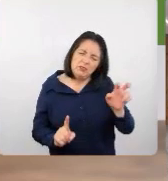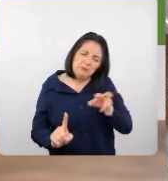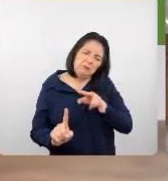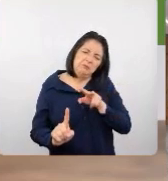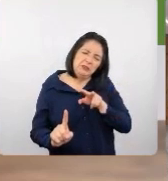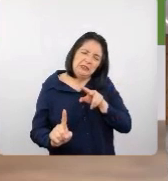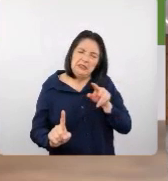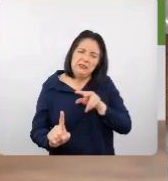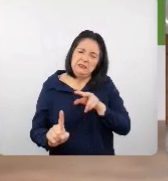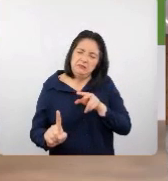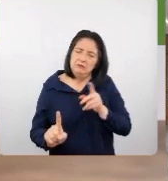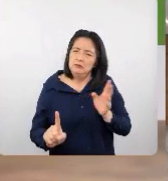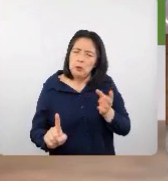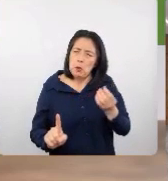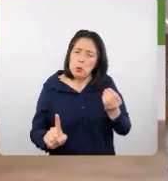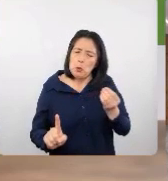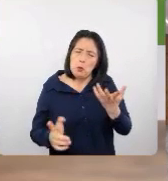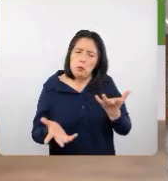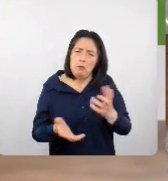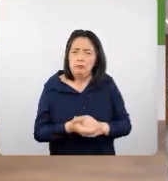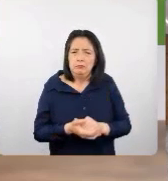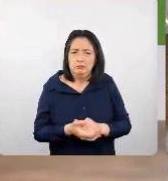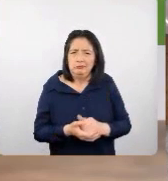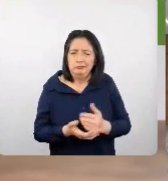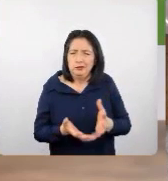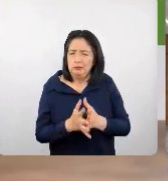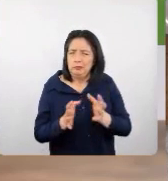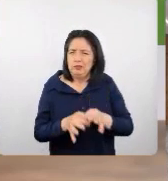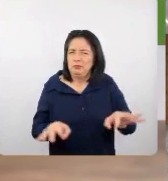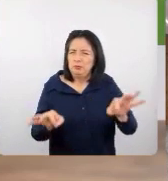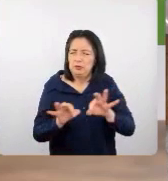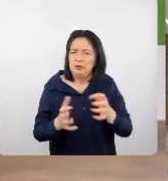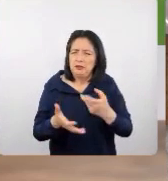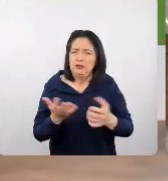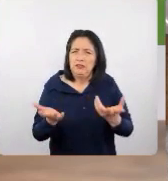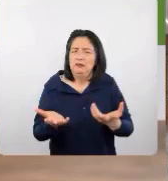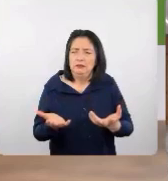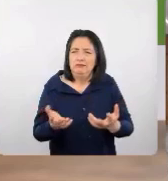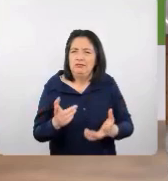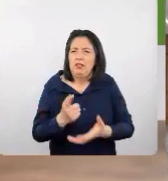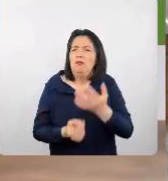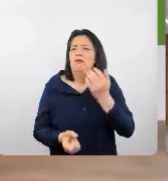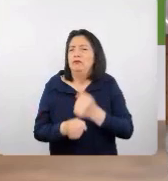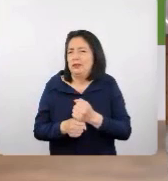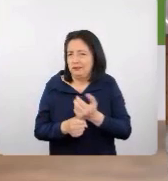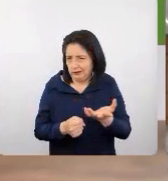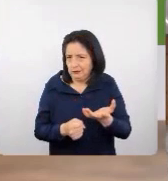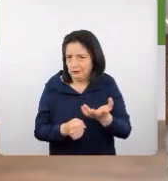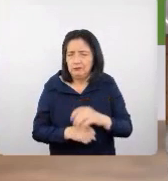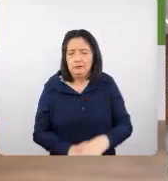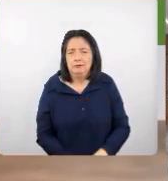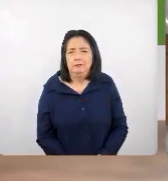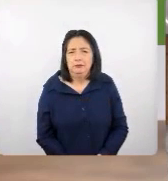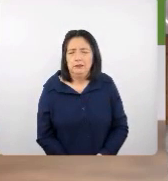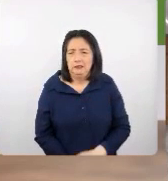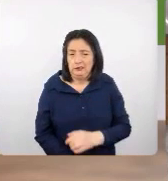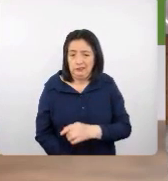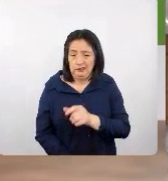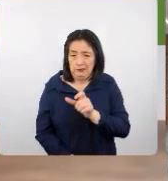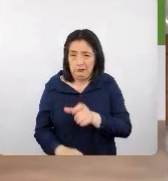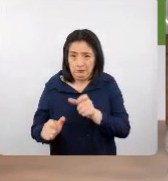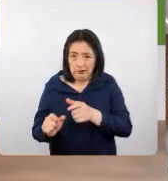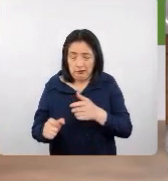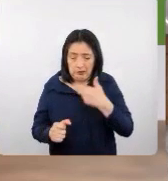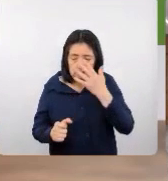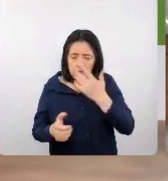percepción o un valor muy importante con respecto a lo que es la confianza. Ellos desarrollan